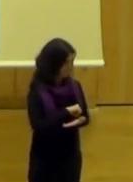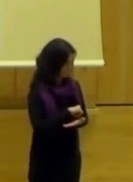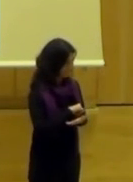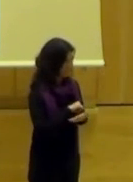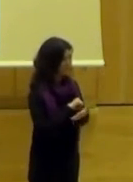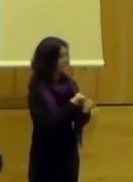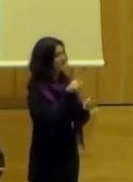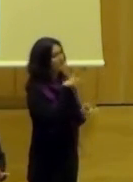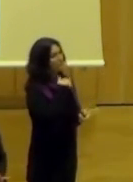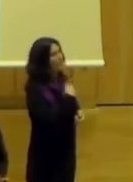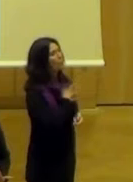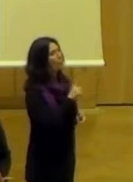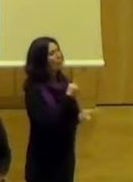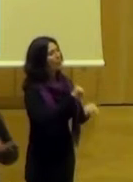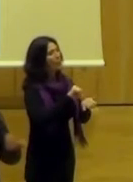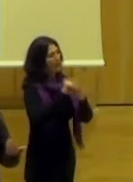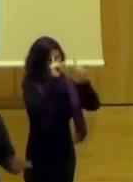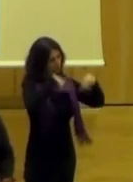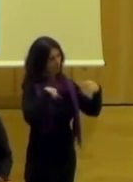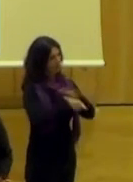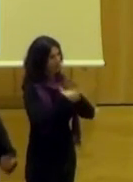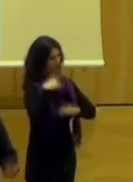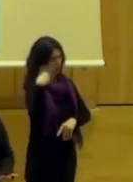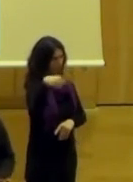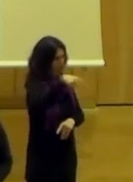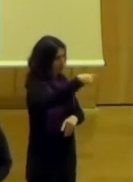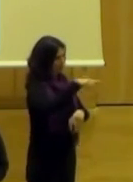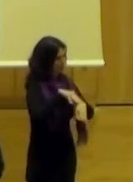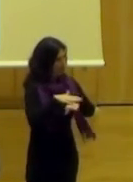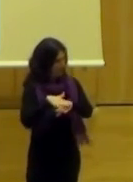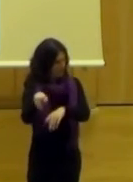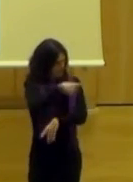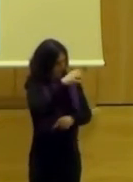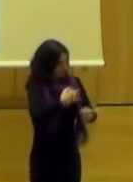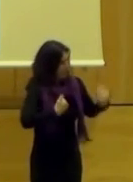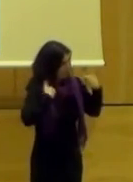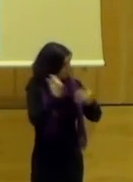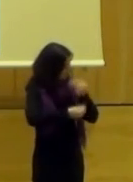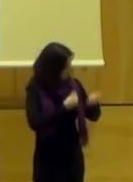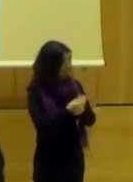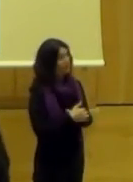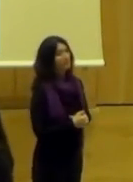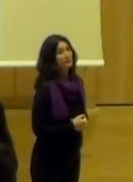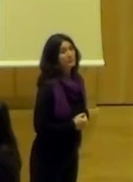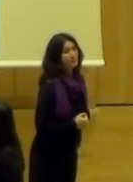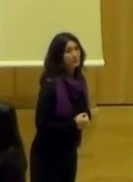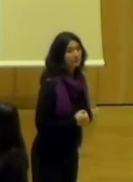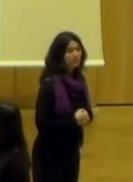No queremos una ciudadanía que se autogestione cuando hay administraciones que son responsables de ello, ¿no?